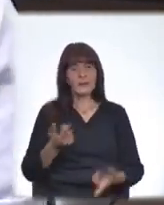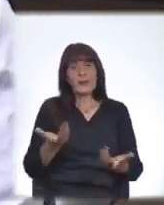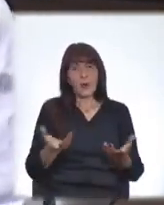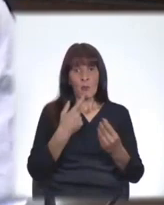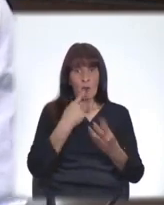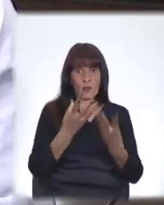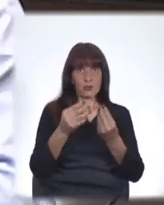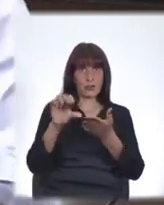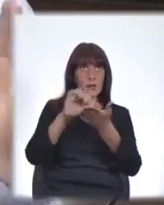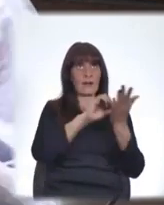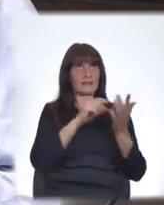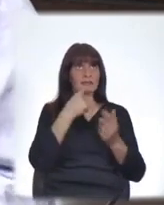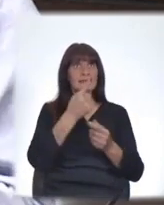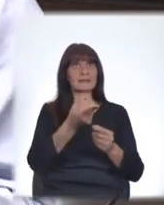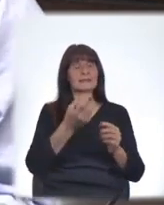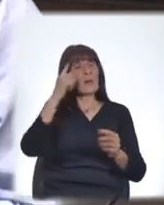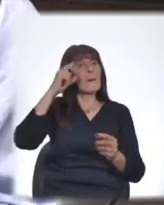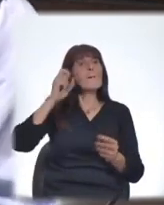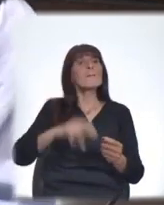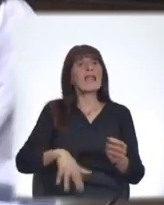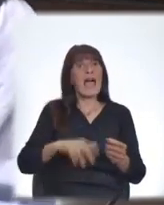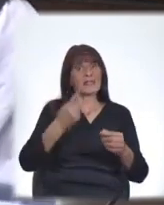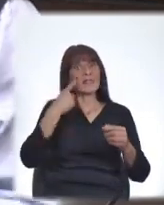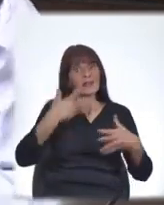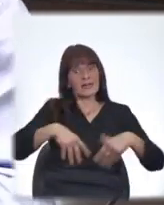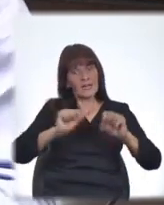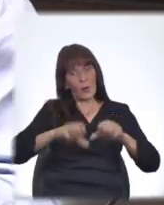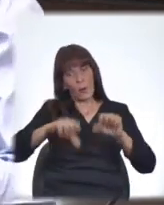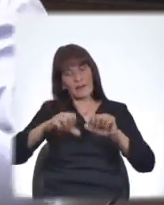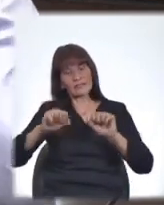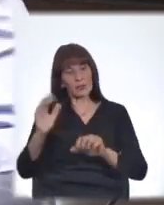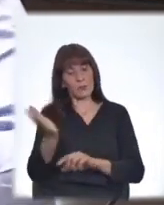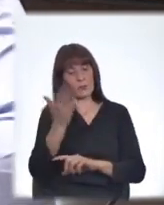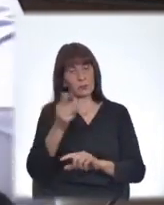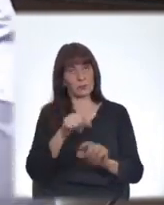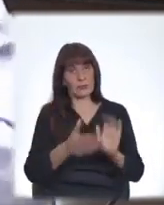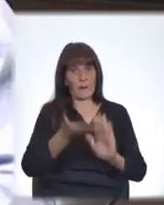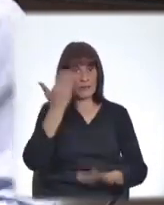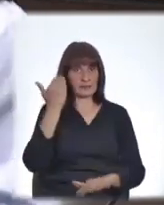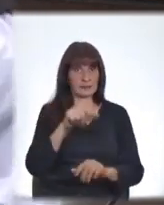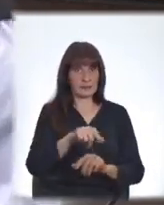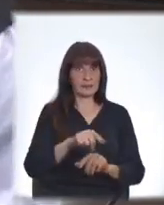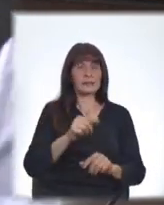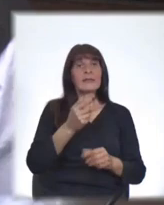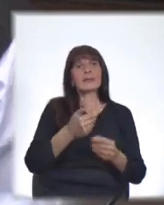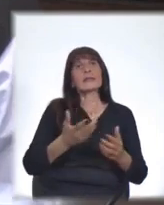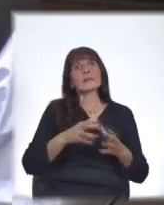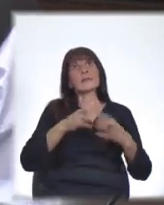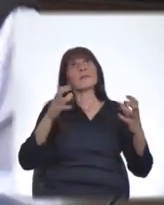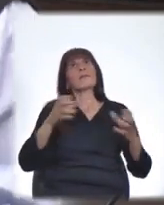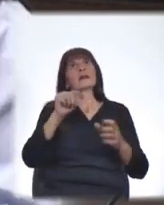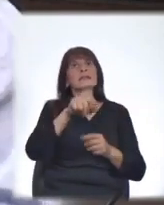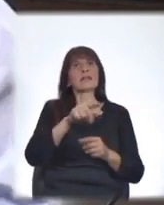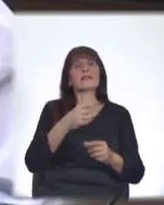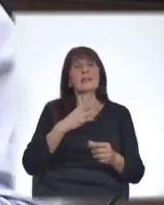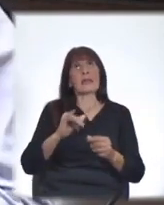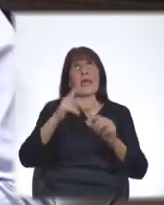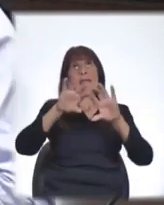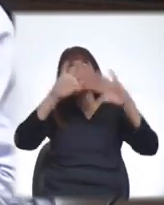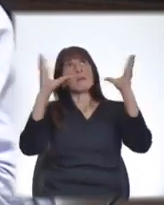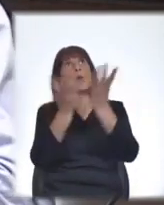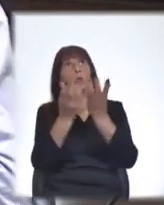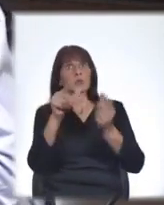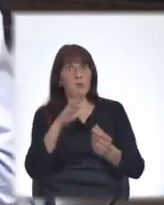decíamos recién, que están lanzando potentes planes de recuperación productiva y simultáneamente tienen en cuenta las grandes tendencias que hoy existen en el